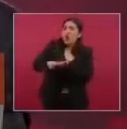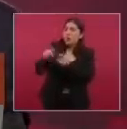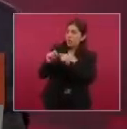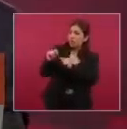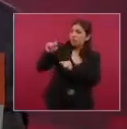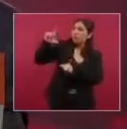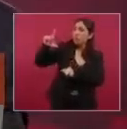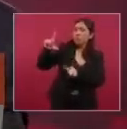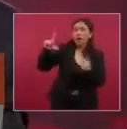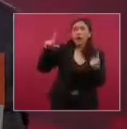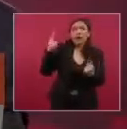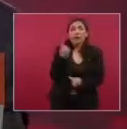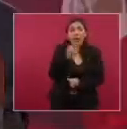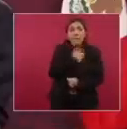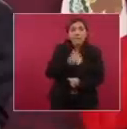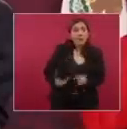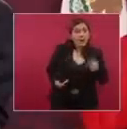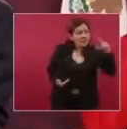México